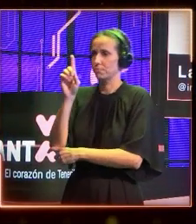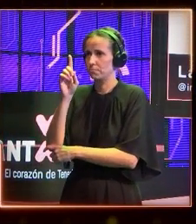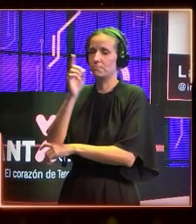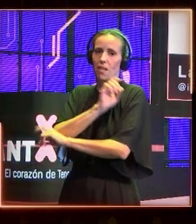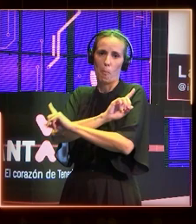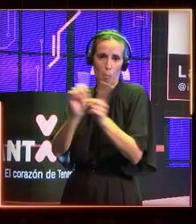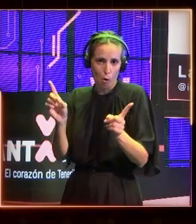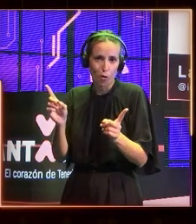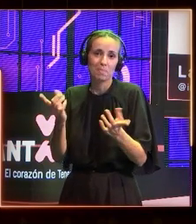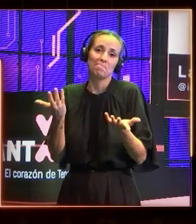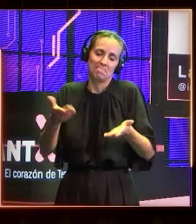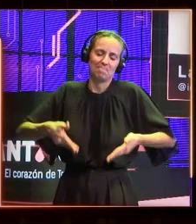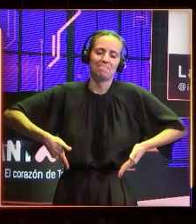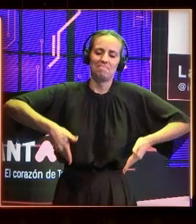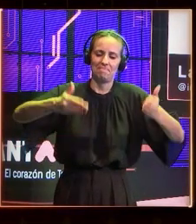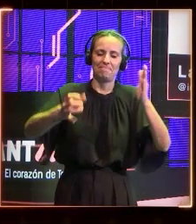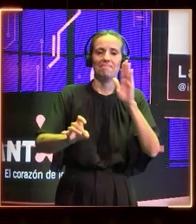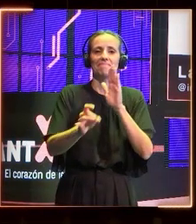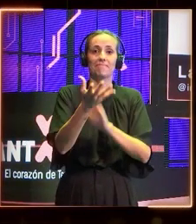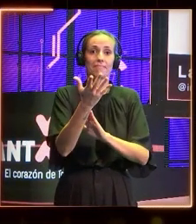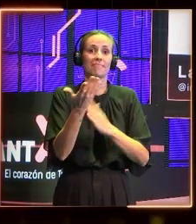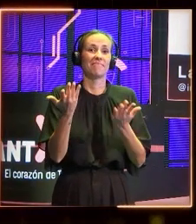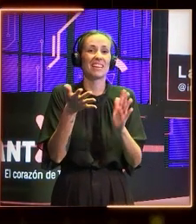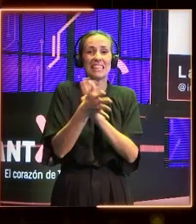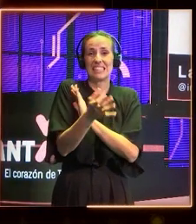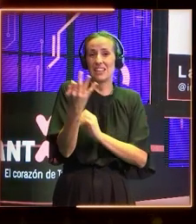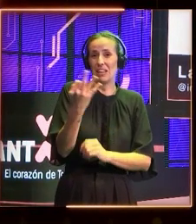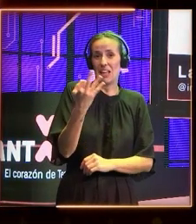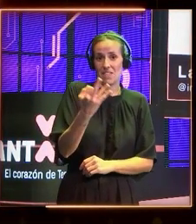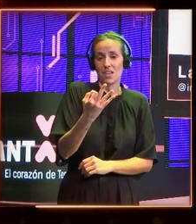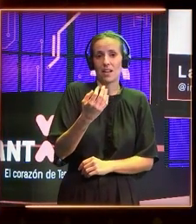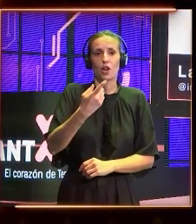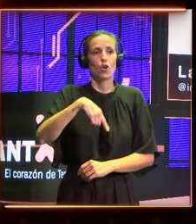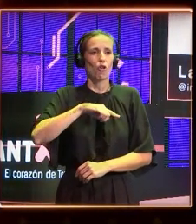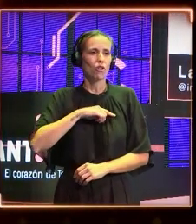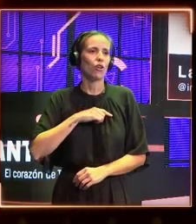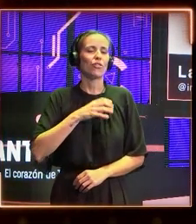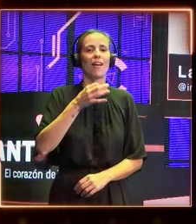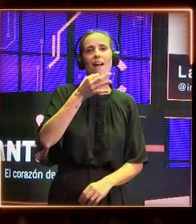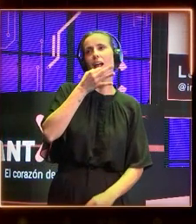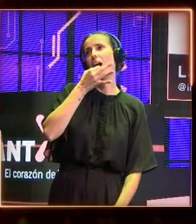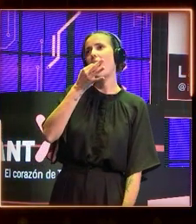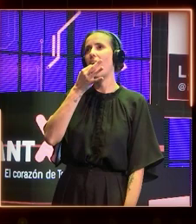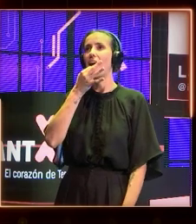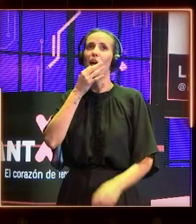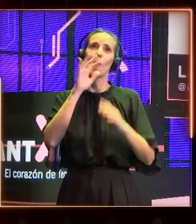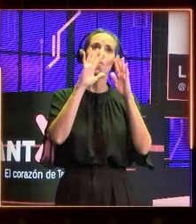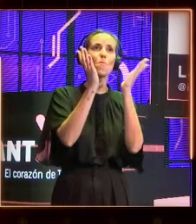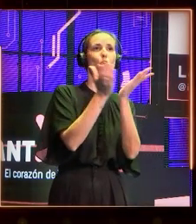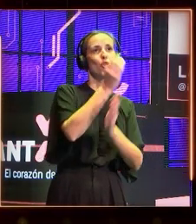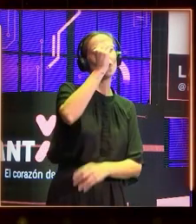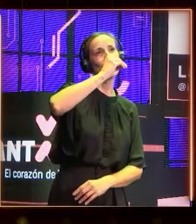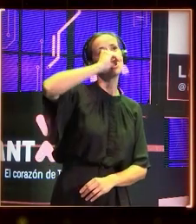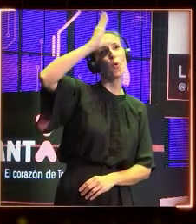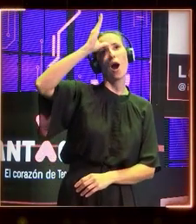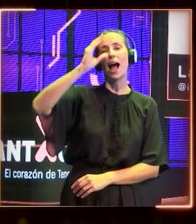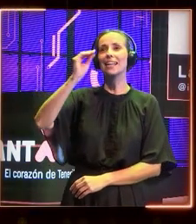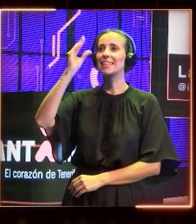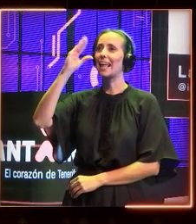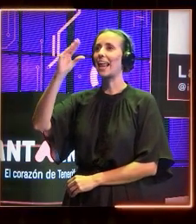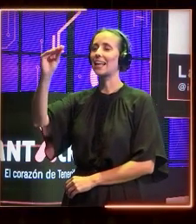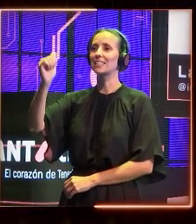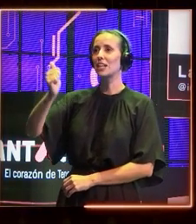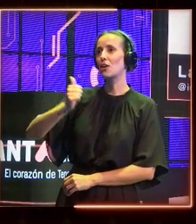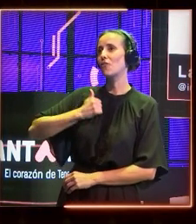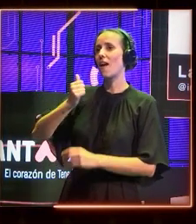farola no Qué quiere decir con todo esto Pues que muchas veces se nos llena la boca hablando de metaverso de Inteligencia artificial de realidad